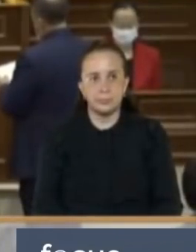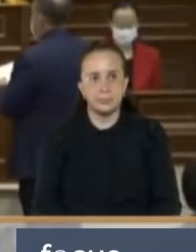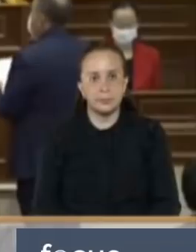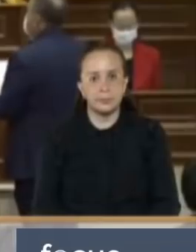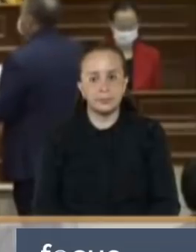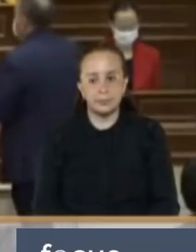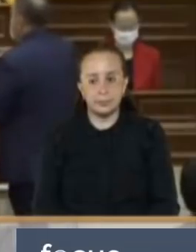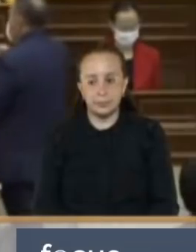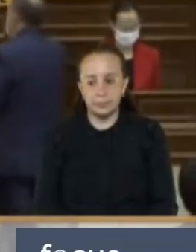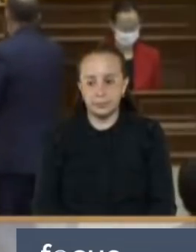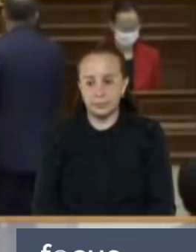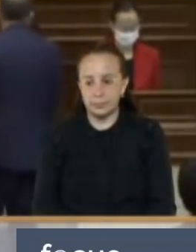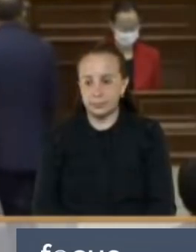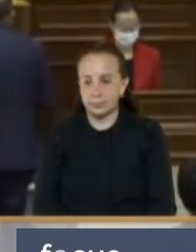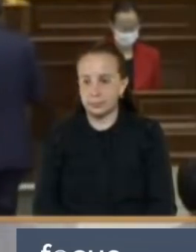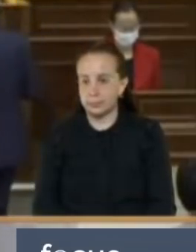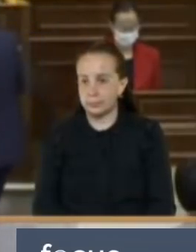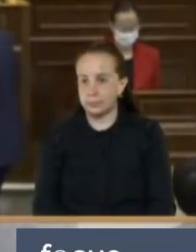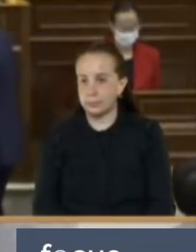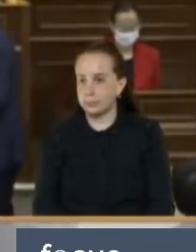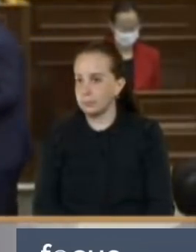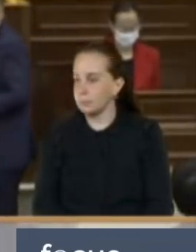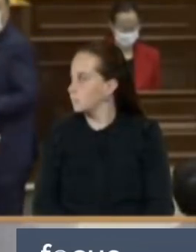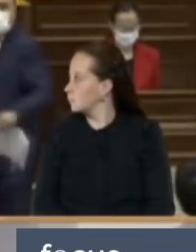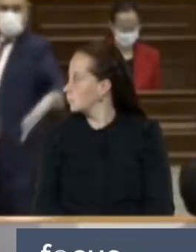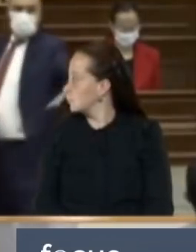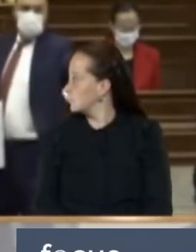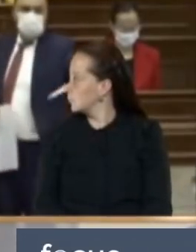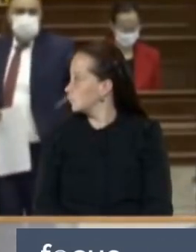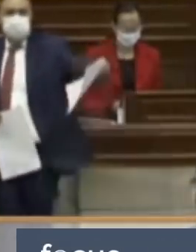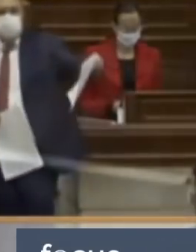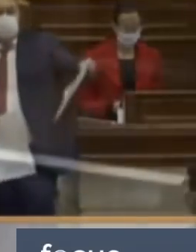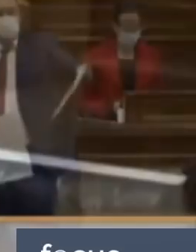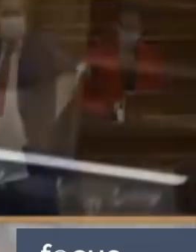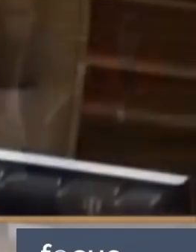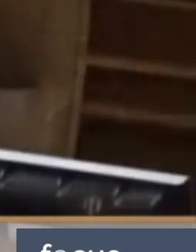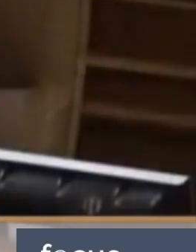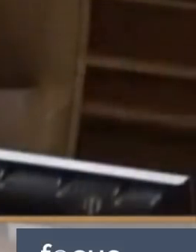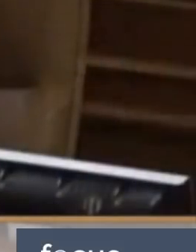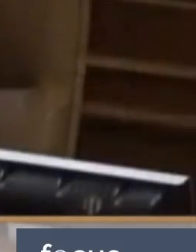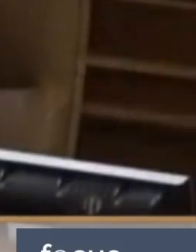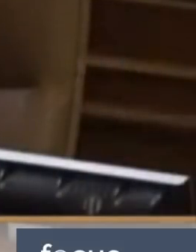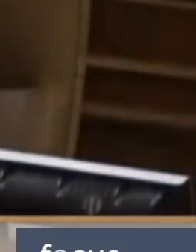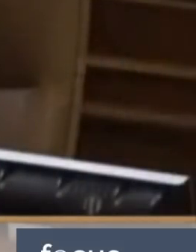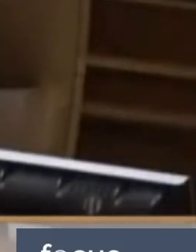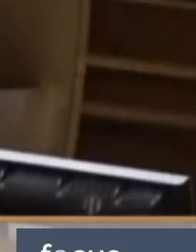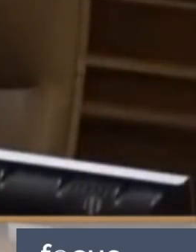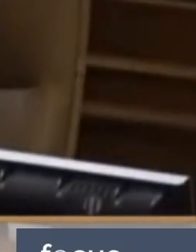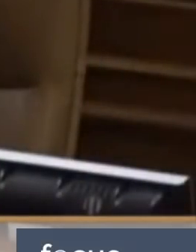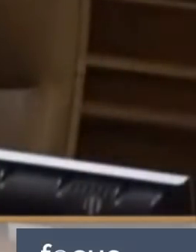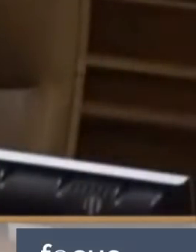señores televidentes, quiero dejar una constancia en mi condición de vocero del